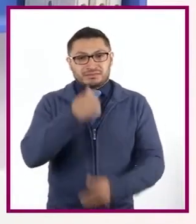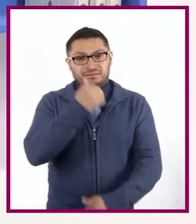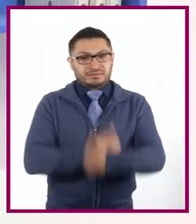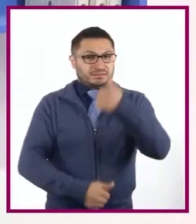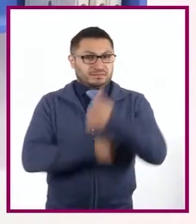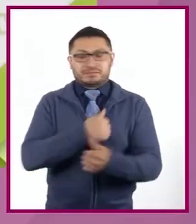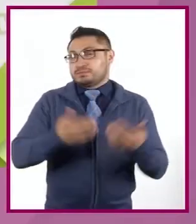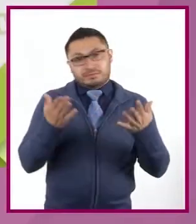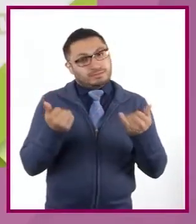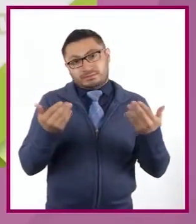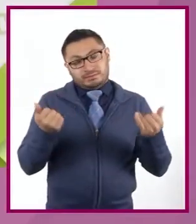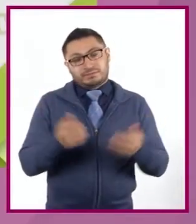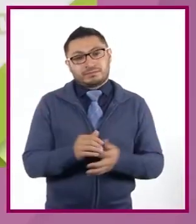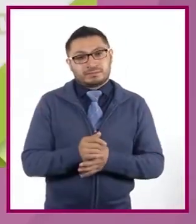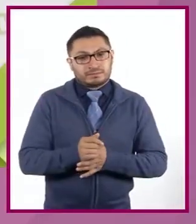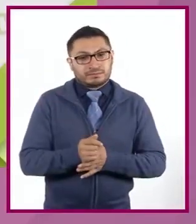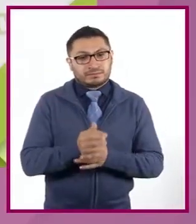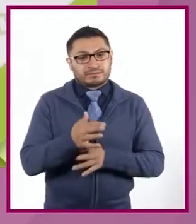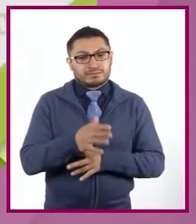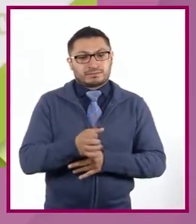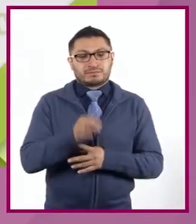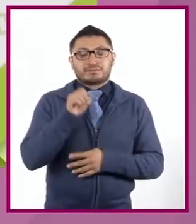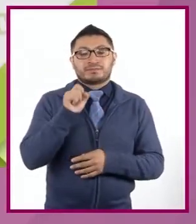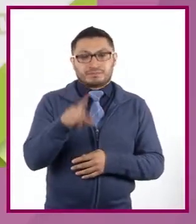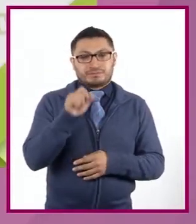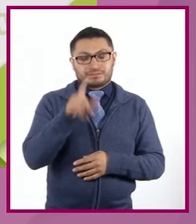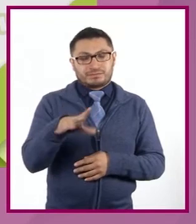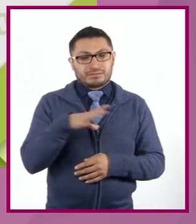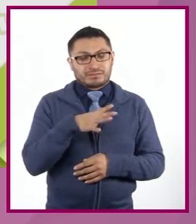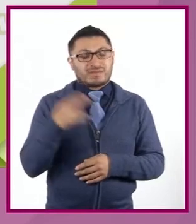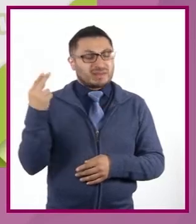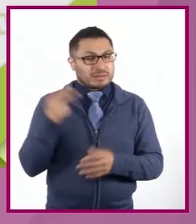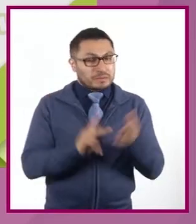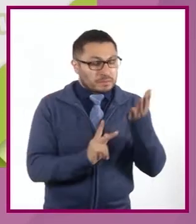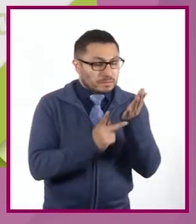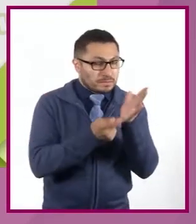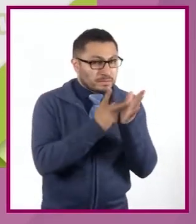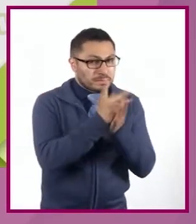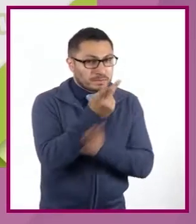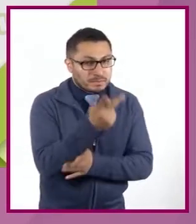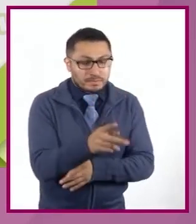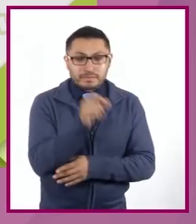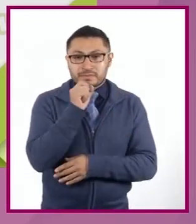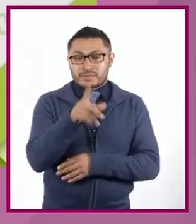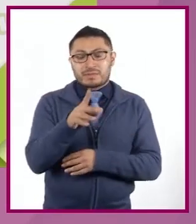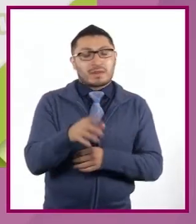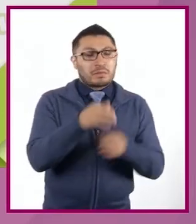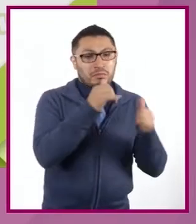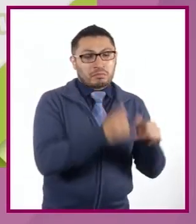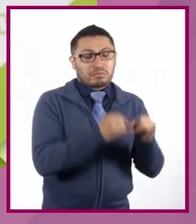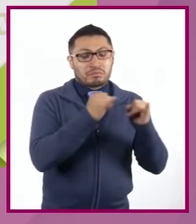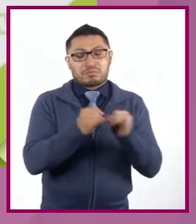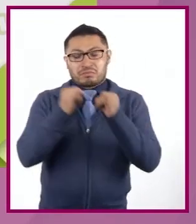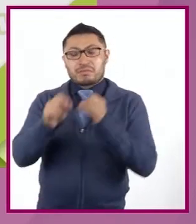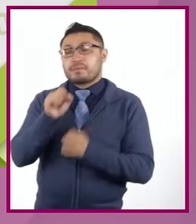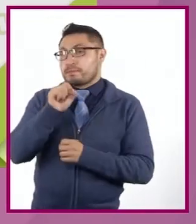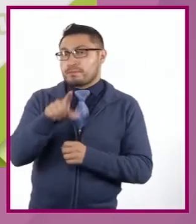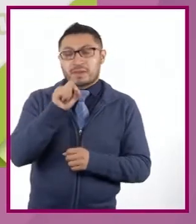no compite. Así tenemos que las plantas, tanto individuos de la